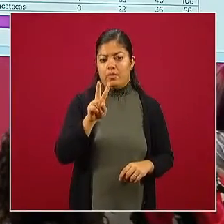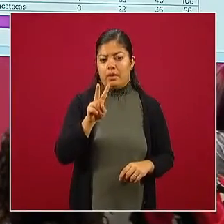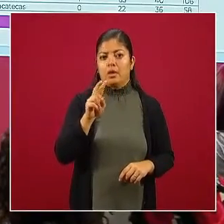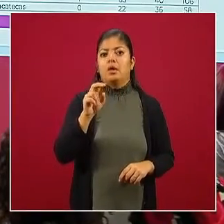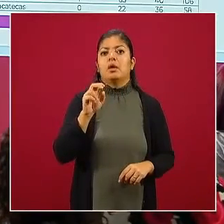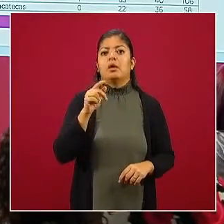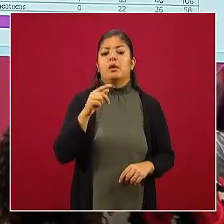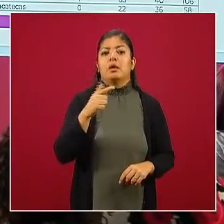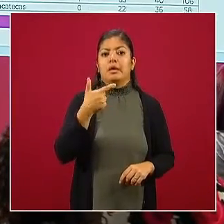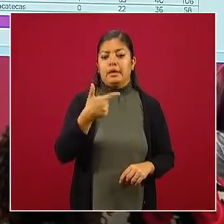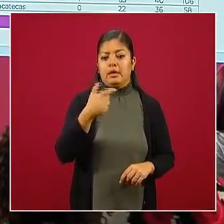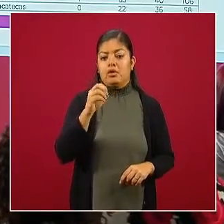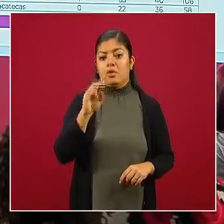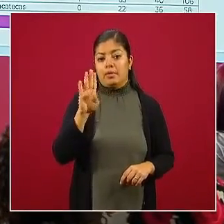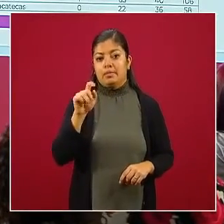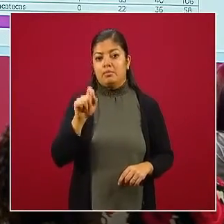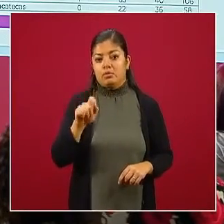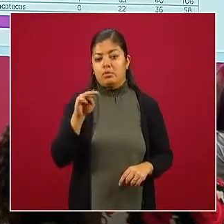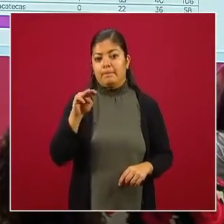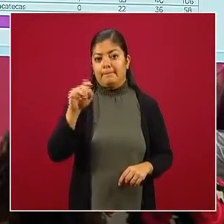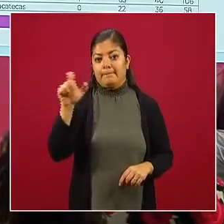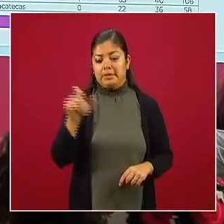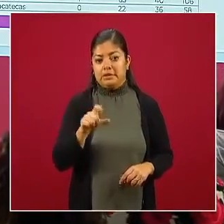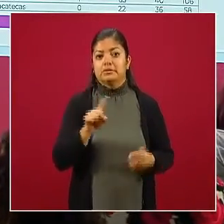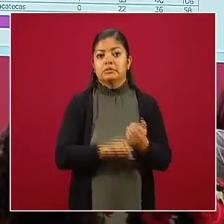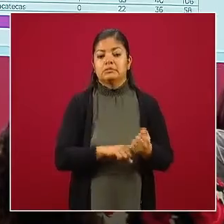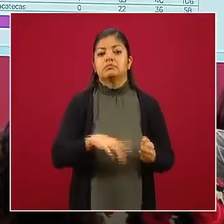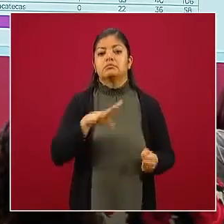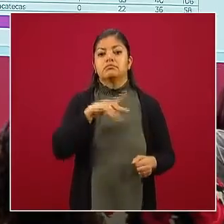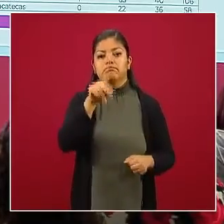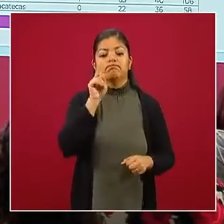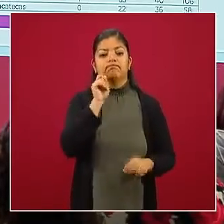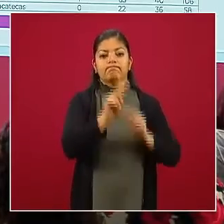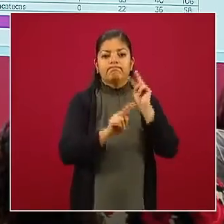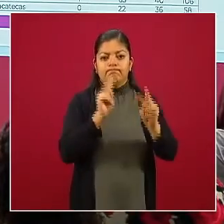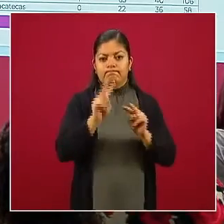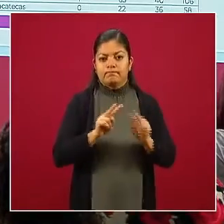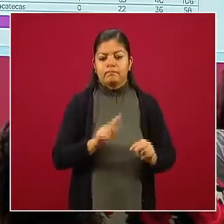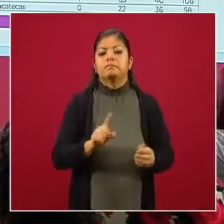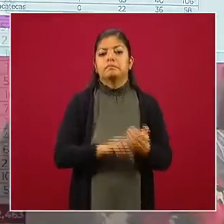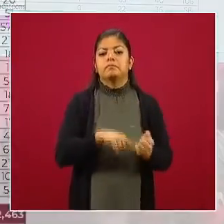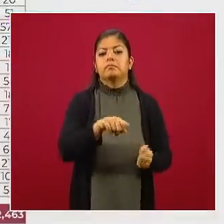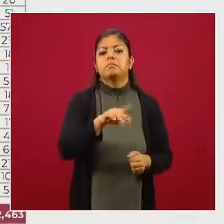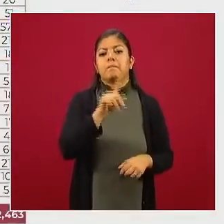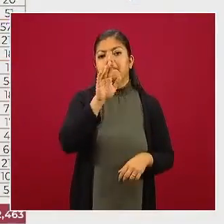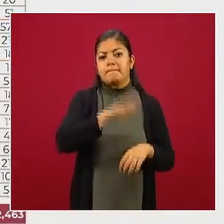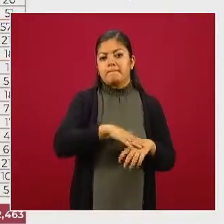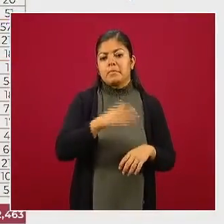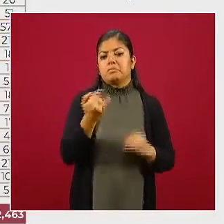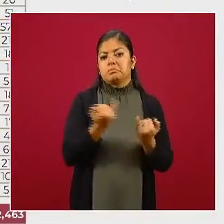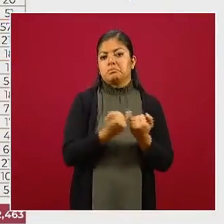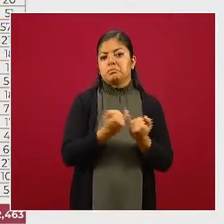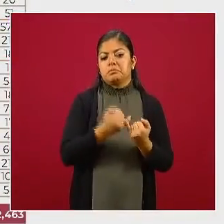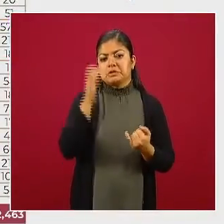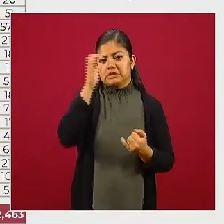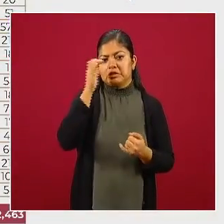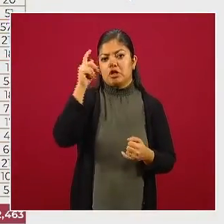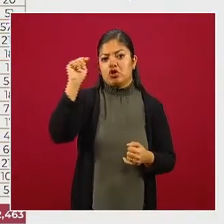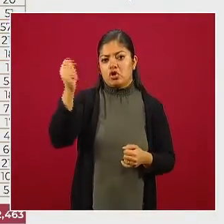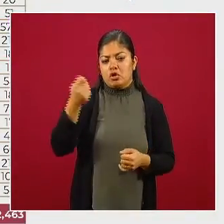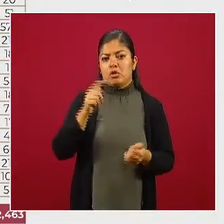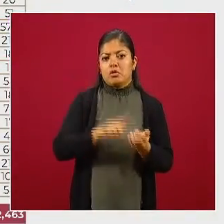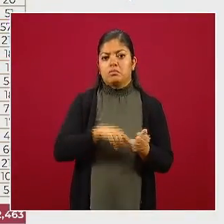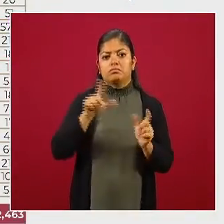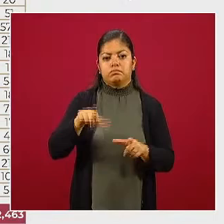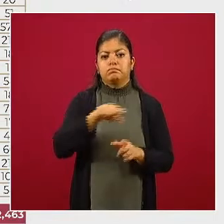coronavirus.gov.mx y también tenemos la visualización de datos que nos ha facilitado el Consejo Nacional de Ciencia y Tecnología a través de sus